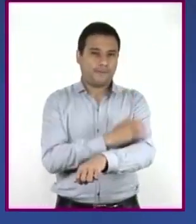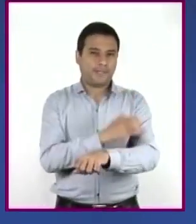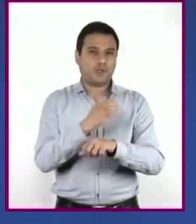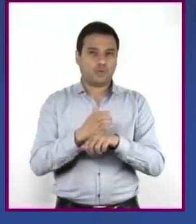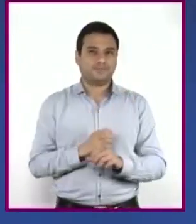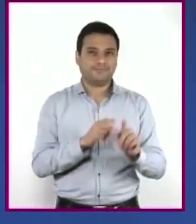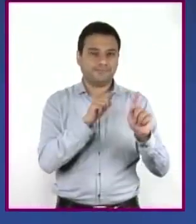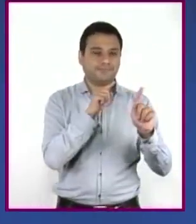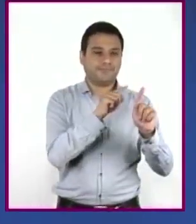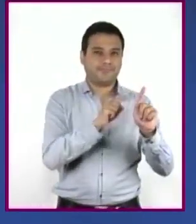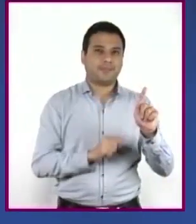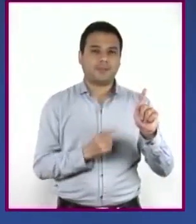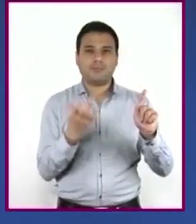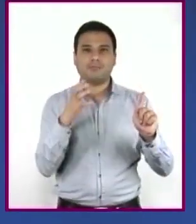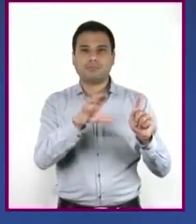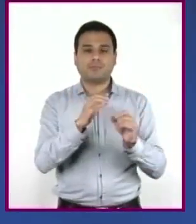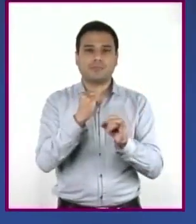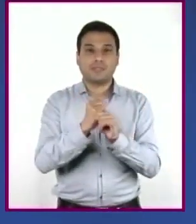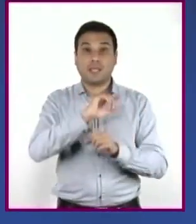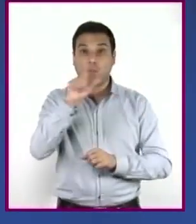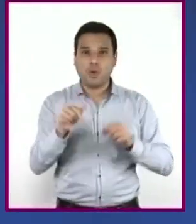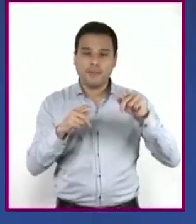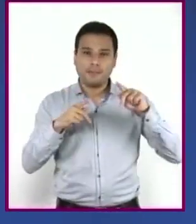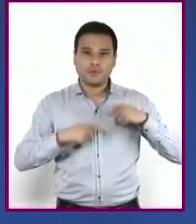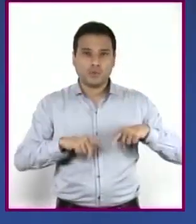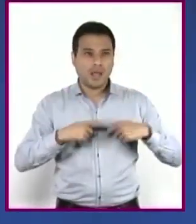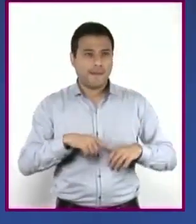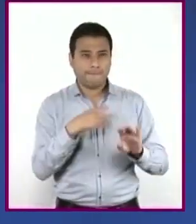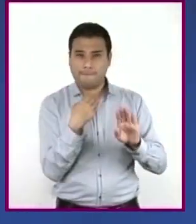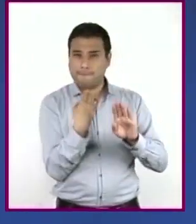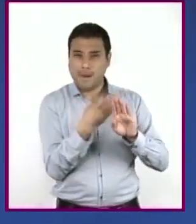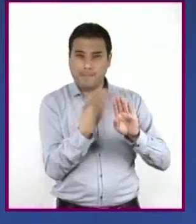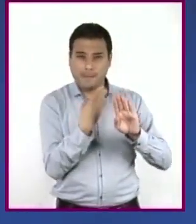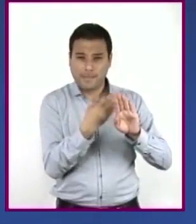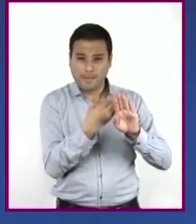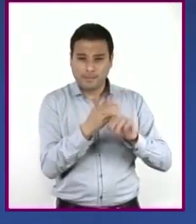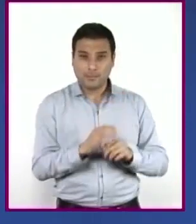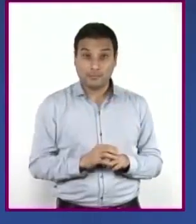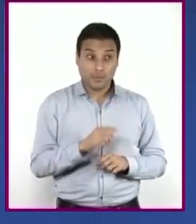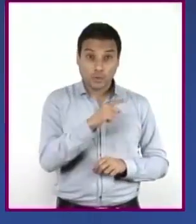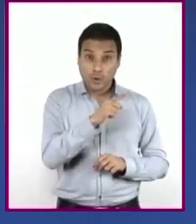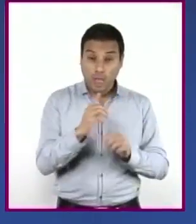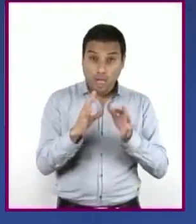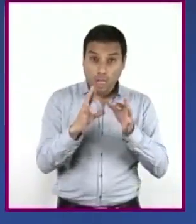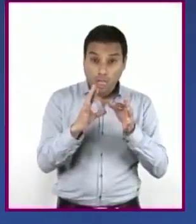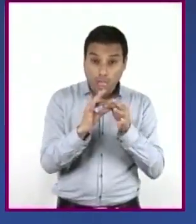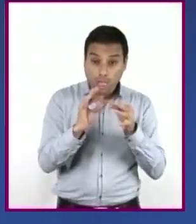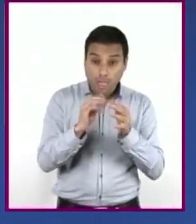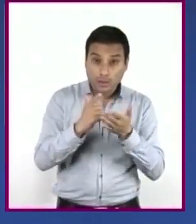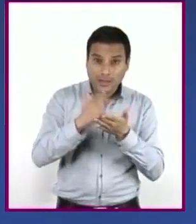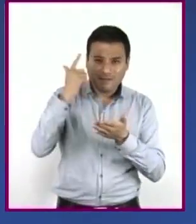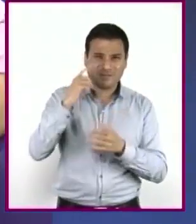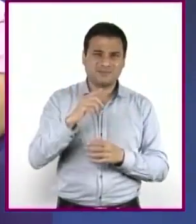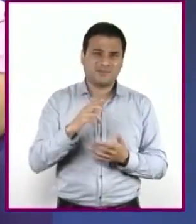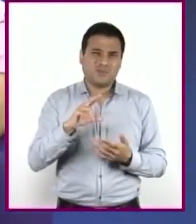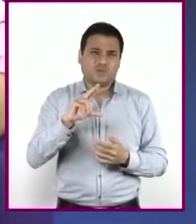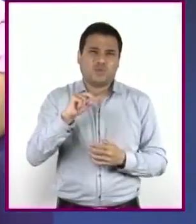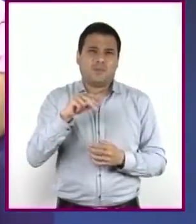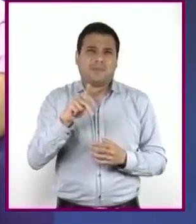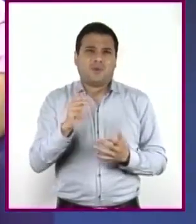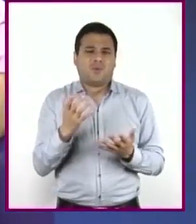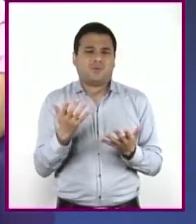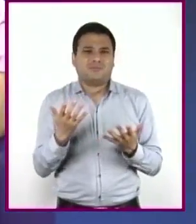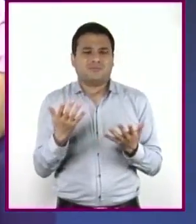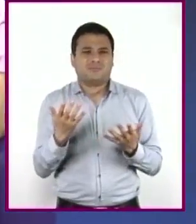Un compañero pusieron algo en internet y lo empezaron a molestar por eso. Y no fue algo muy grave realmente, pero